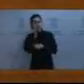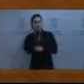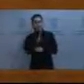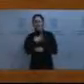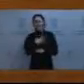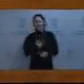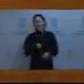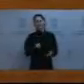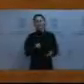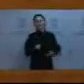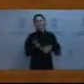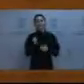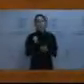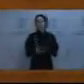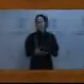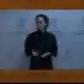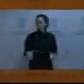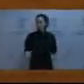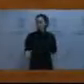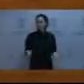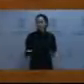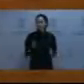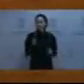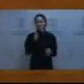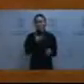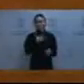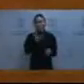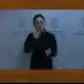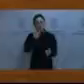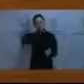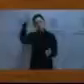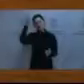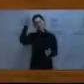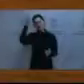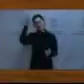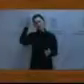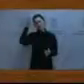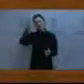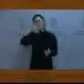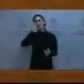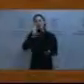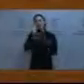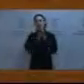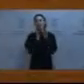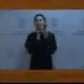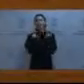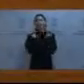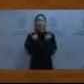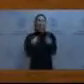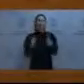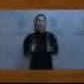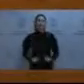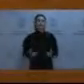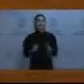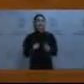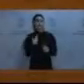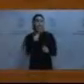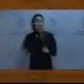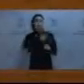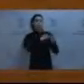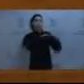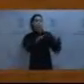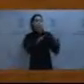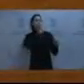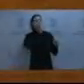los retos. Faltan fuerzas. Yo la palabra que se me ocurre es declive, falta ilusión. Y mire, se lo digo directamente a la bancada socialista.